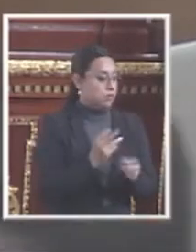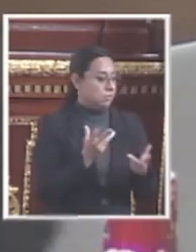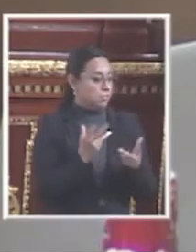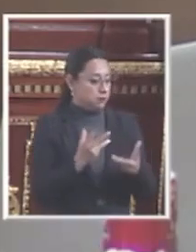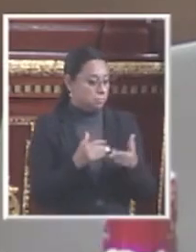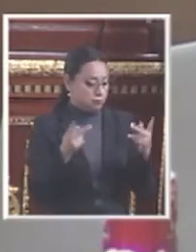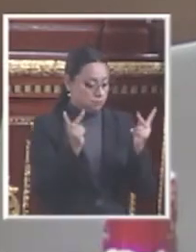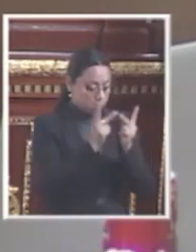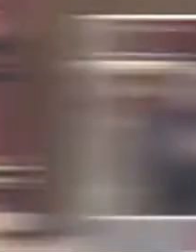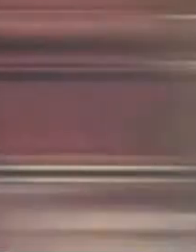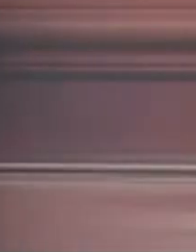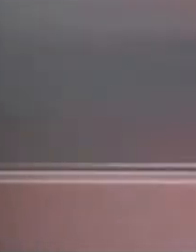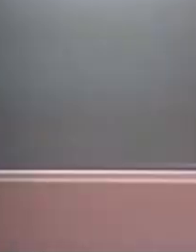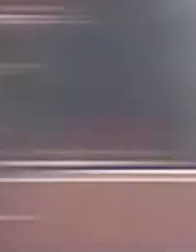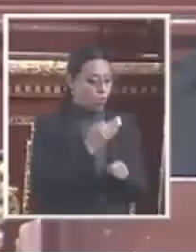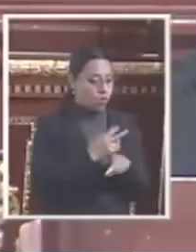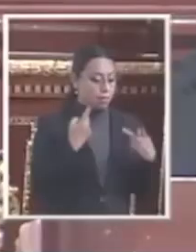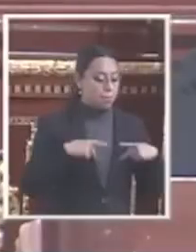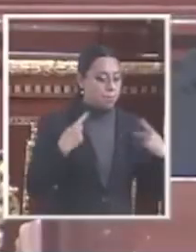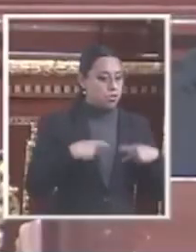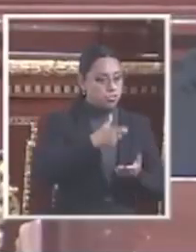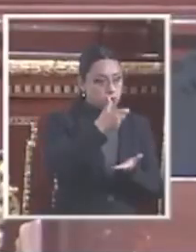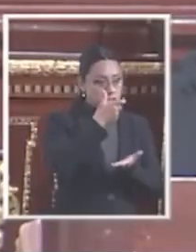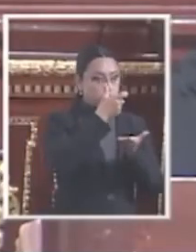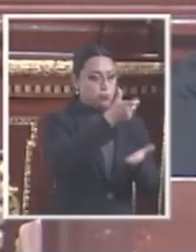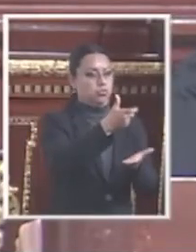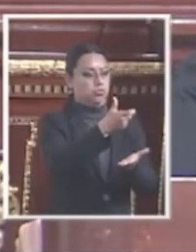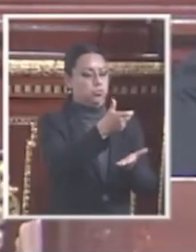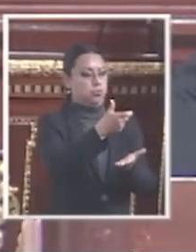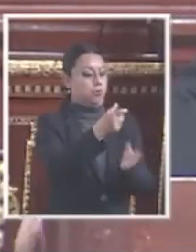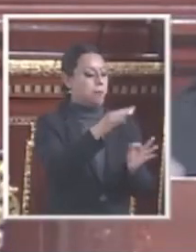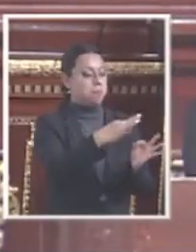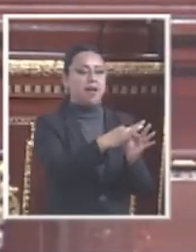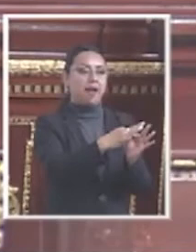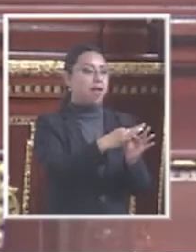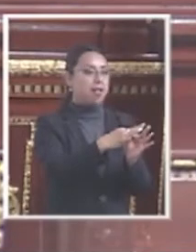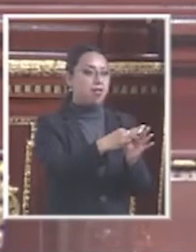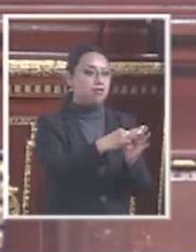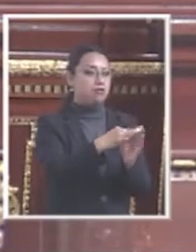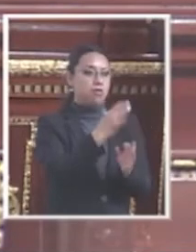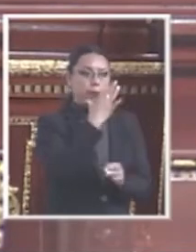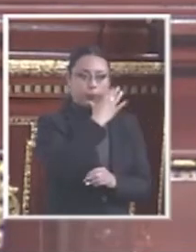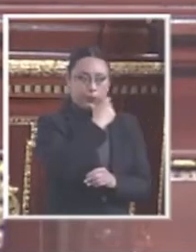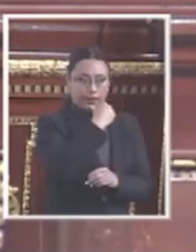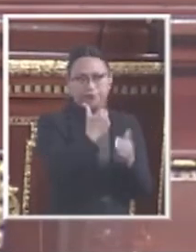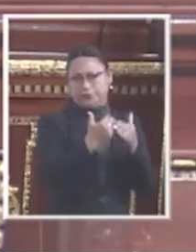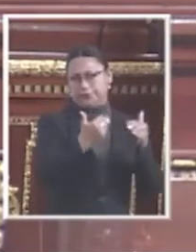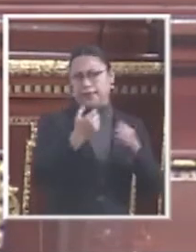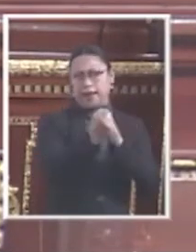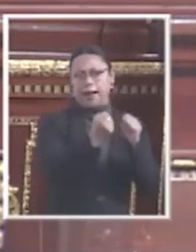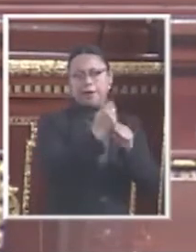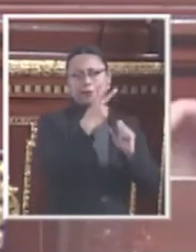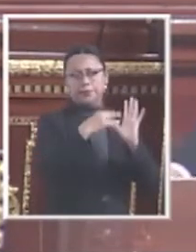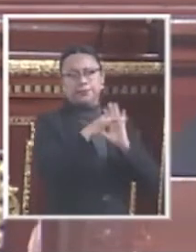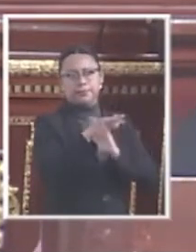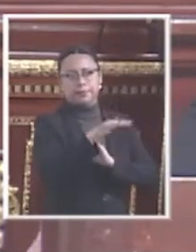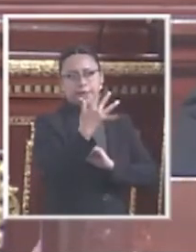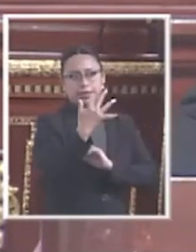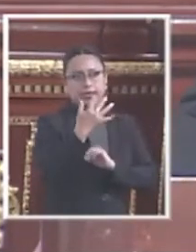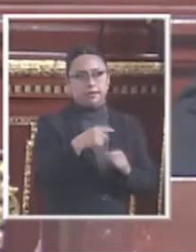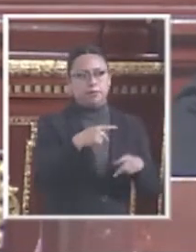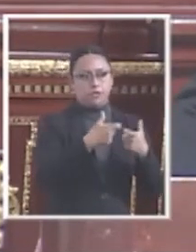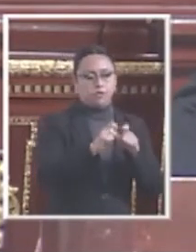conforme a lo planteado. En uso de la tribuna, el diputado Víctor Hugo Lobo consideró que la ley vigente faculta a